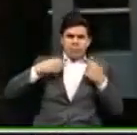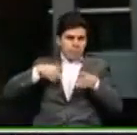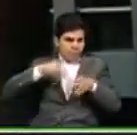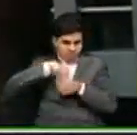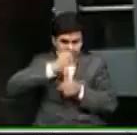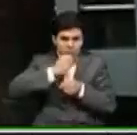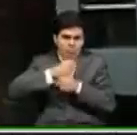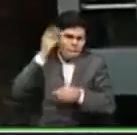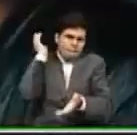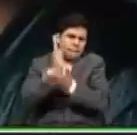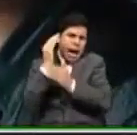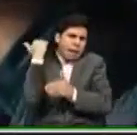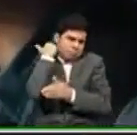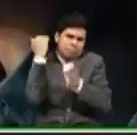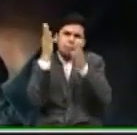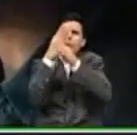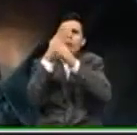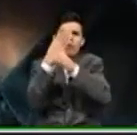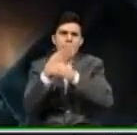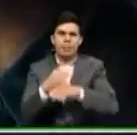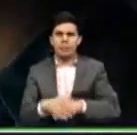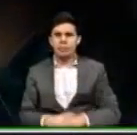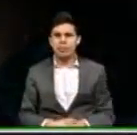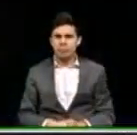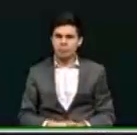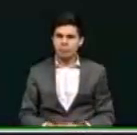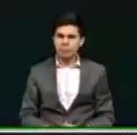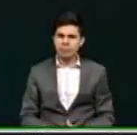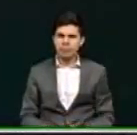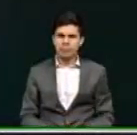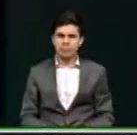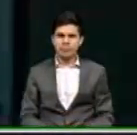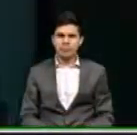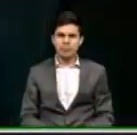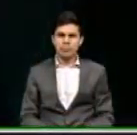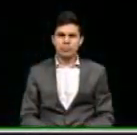trabajadores. ¿Un nuevo dinosaurio? Me parece una idea tonta.